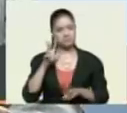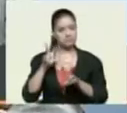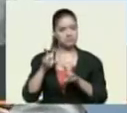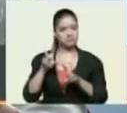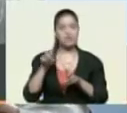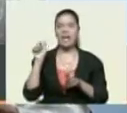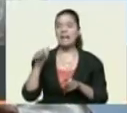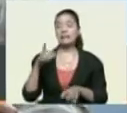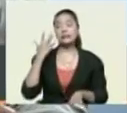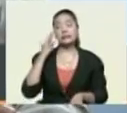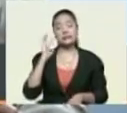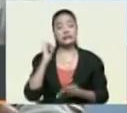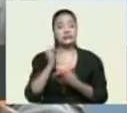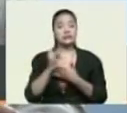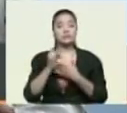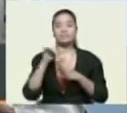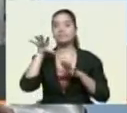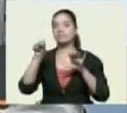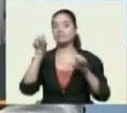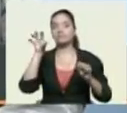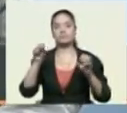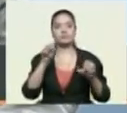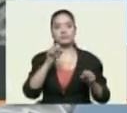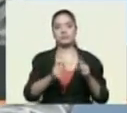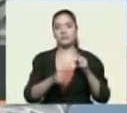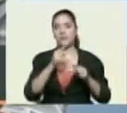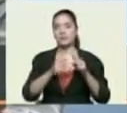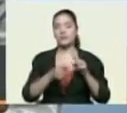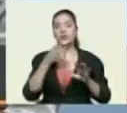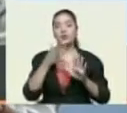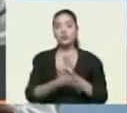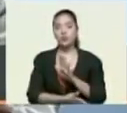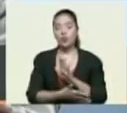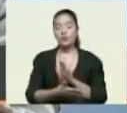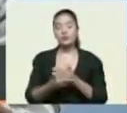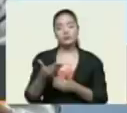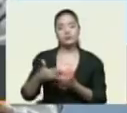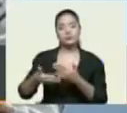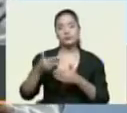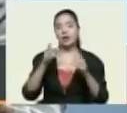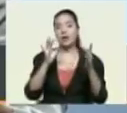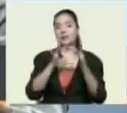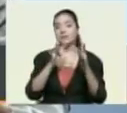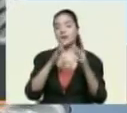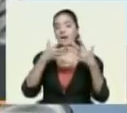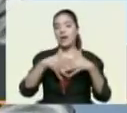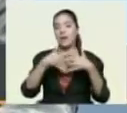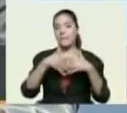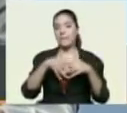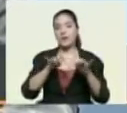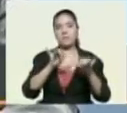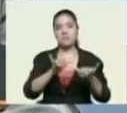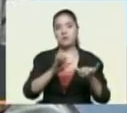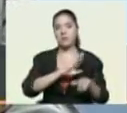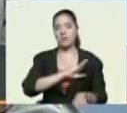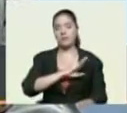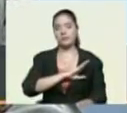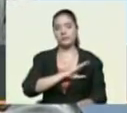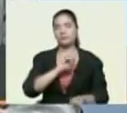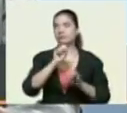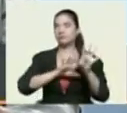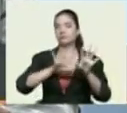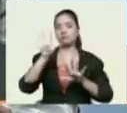se simuló importación del producto mediante triangulación con empresas del mismo propietario en el